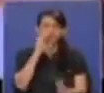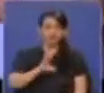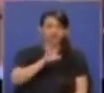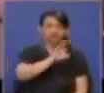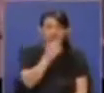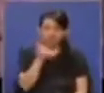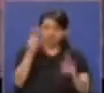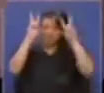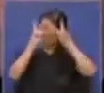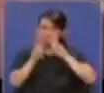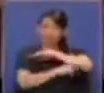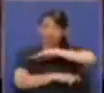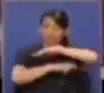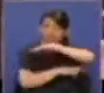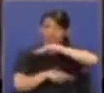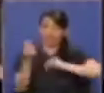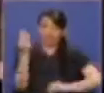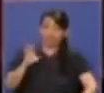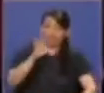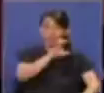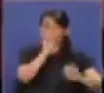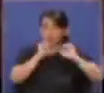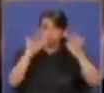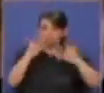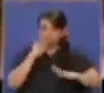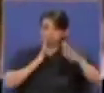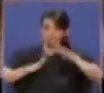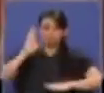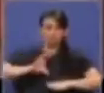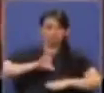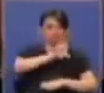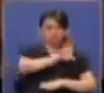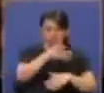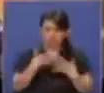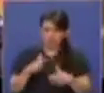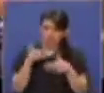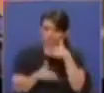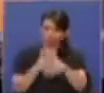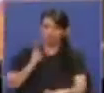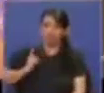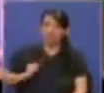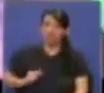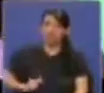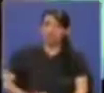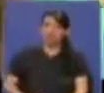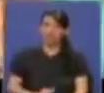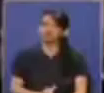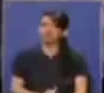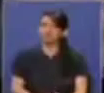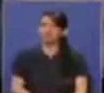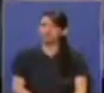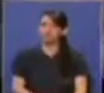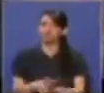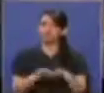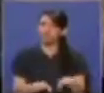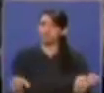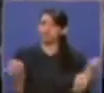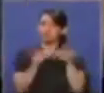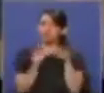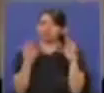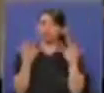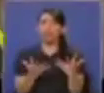de regalías mineras. Vamos a dar detalles acerca de esta importante obra